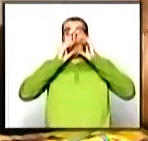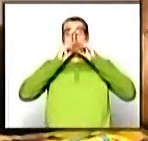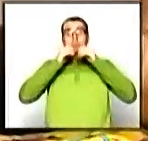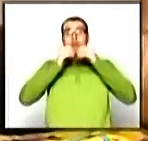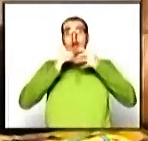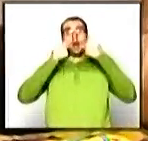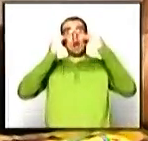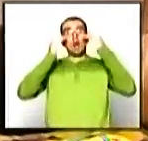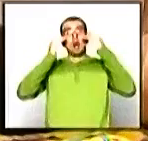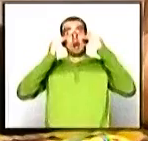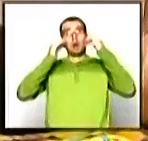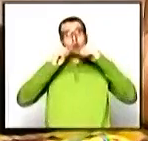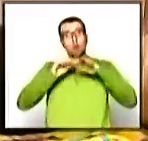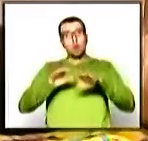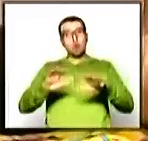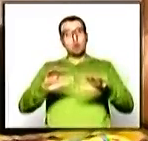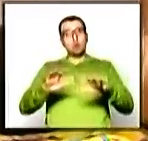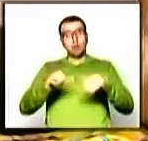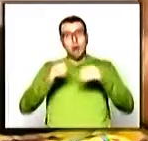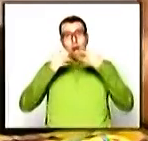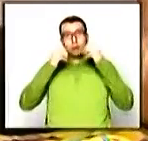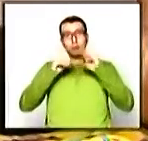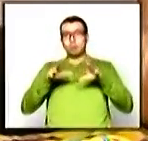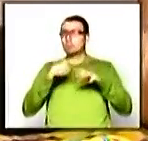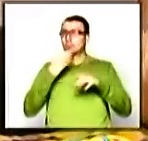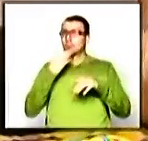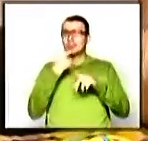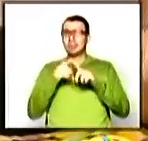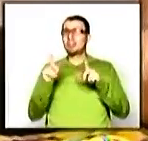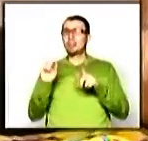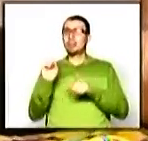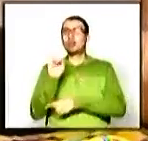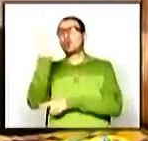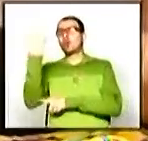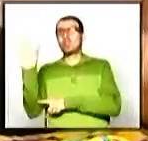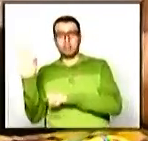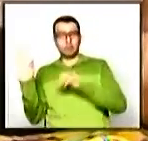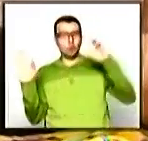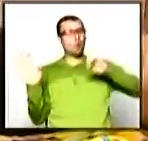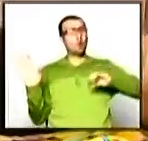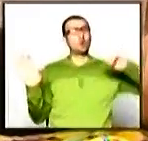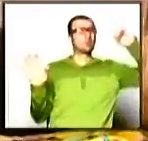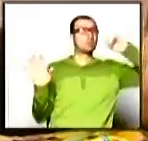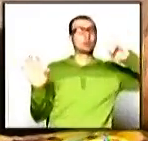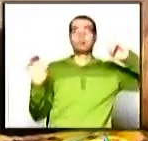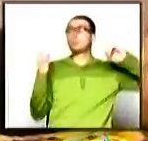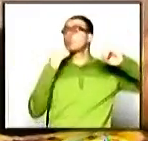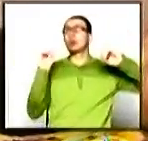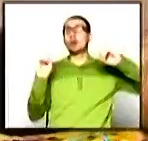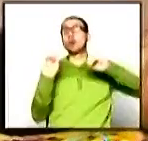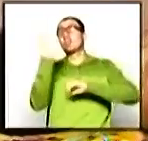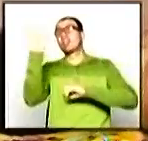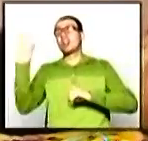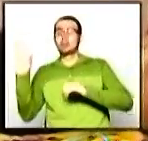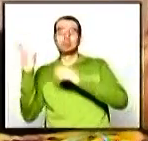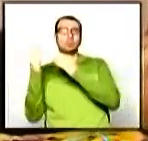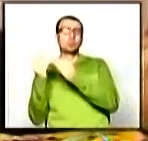La diferencia que hay entre la quiropraxia oriental y la quiropraxia occidental es que la quiropraxia oriental es mucho más